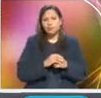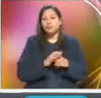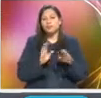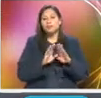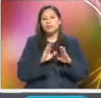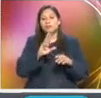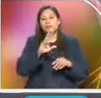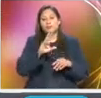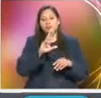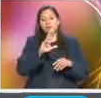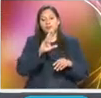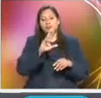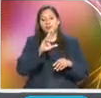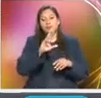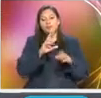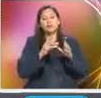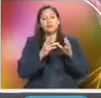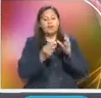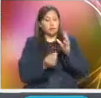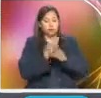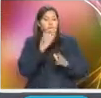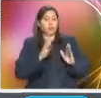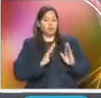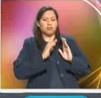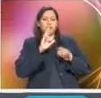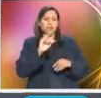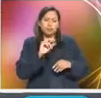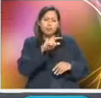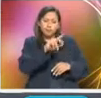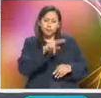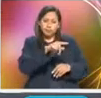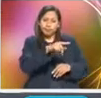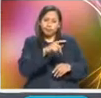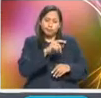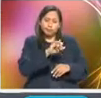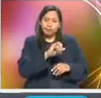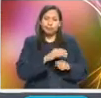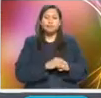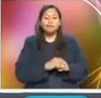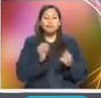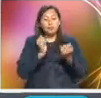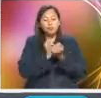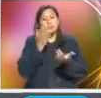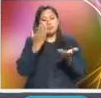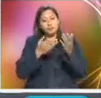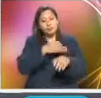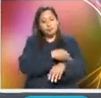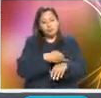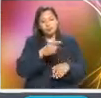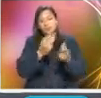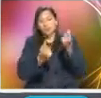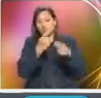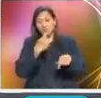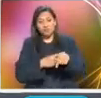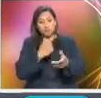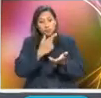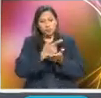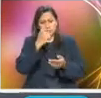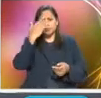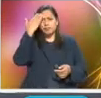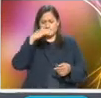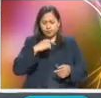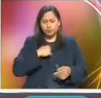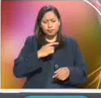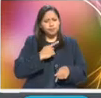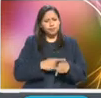al nuevo cambio, ¿no? A la novedad. Así es. Y también depende mucho de las familias. Hay enfermos terminales que saben